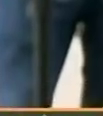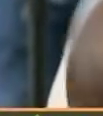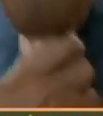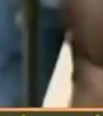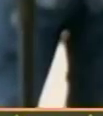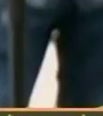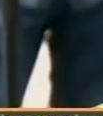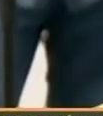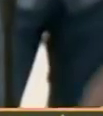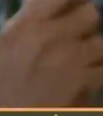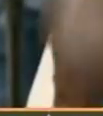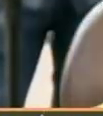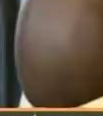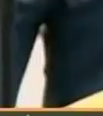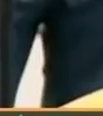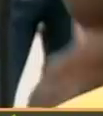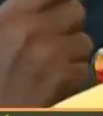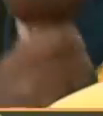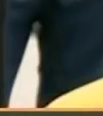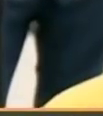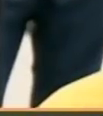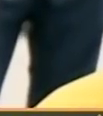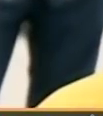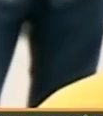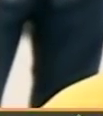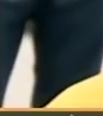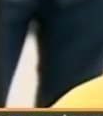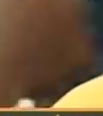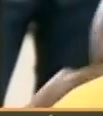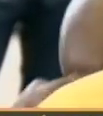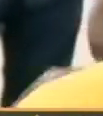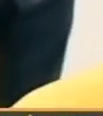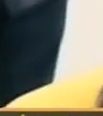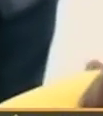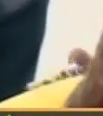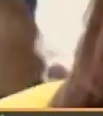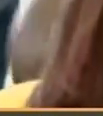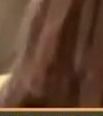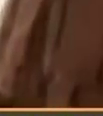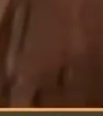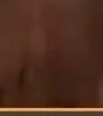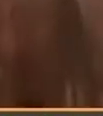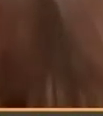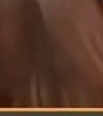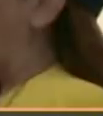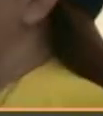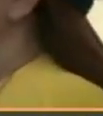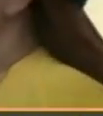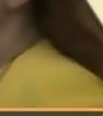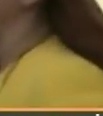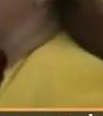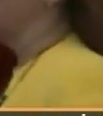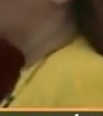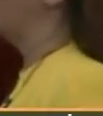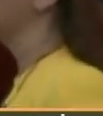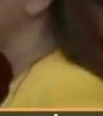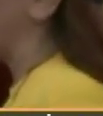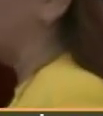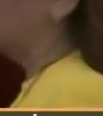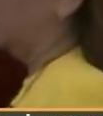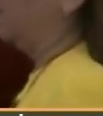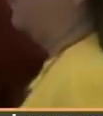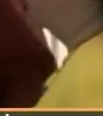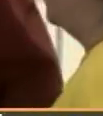realizar y como parte de los rituales de las etnias indígenas de esta